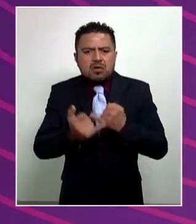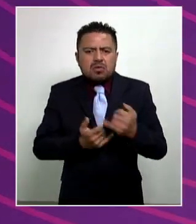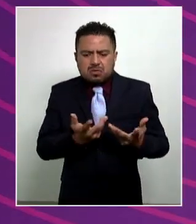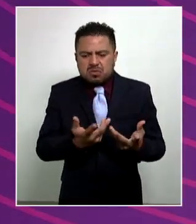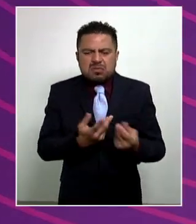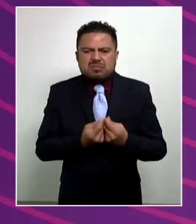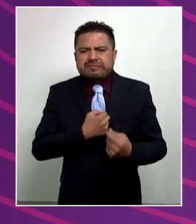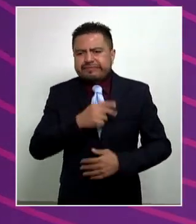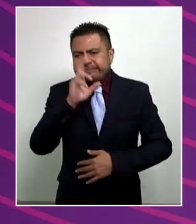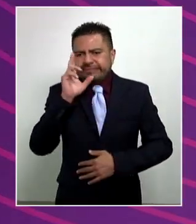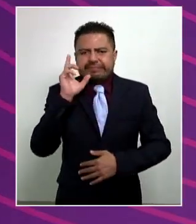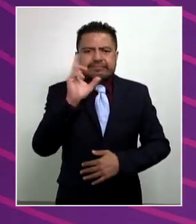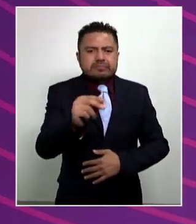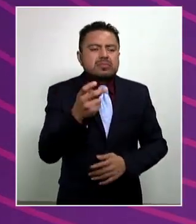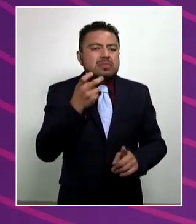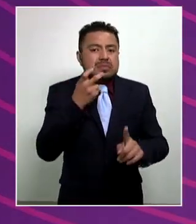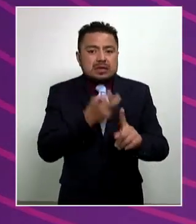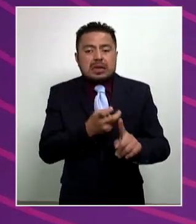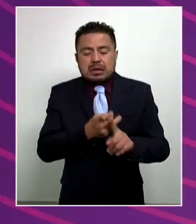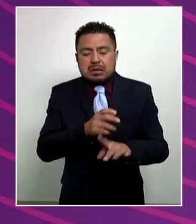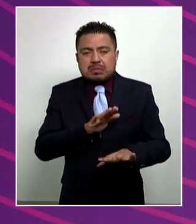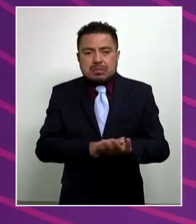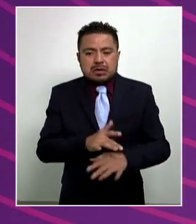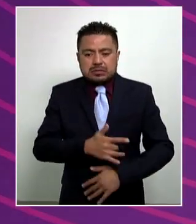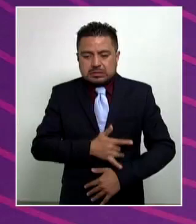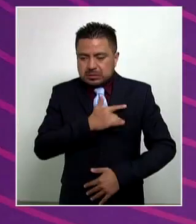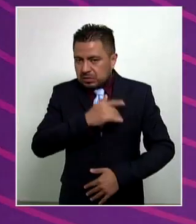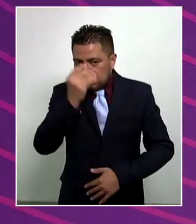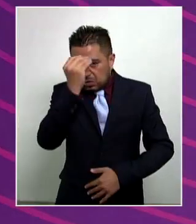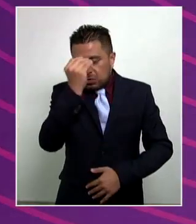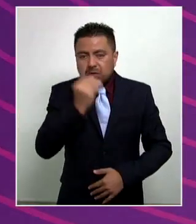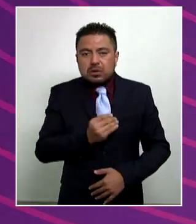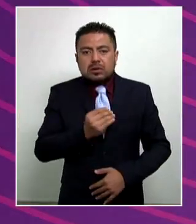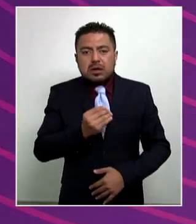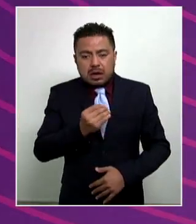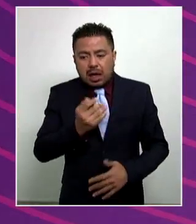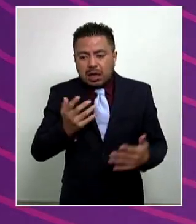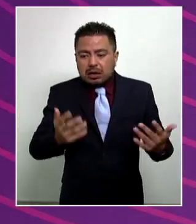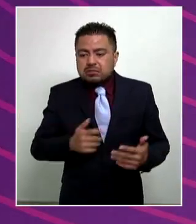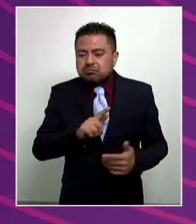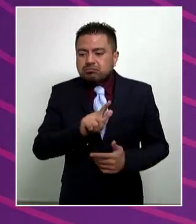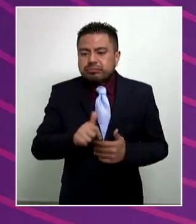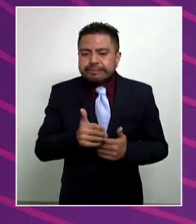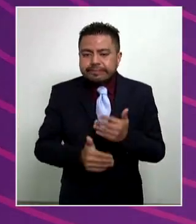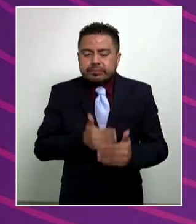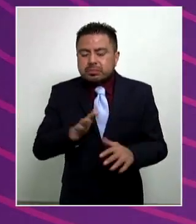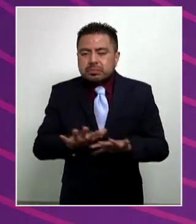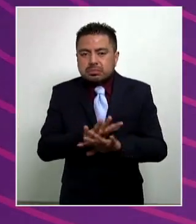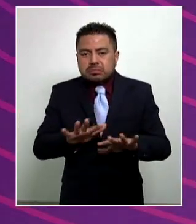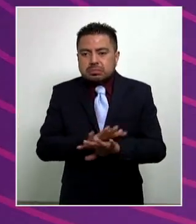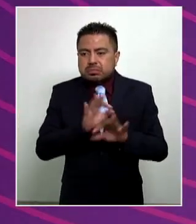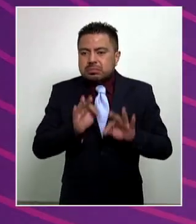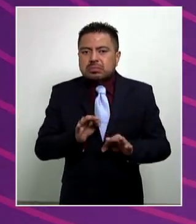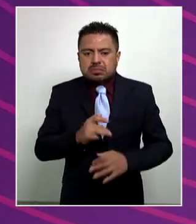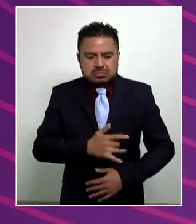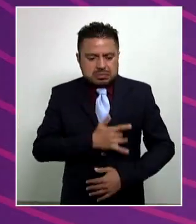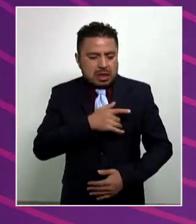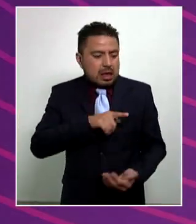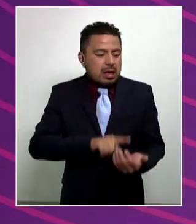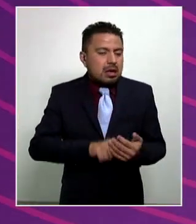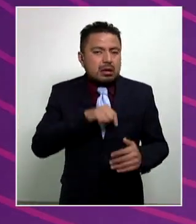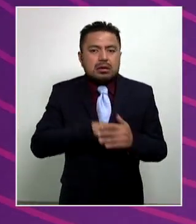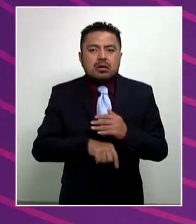Cosas que en ese momento son totalmente hirientes y hacen cambios significativos reales en la autoestima cuando